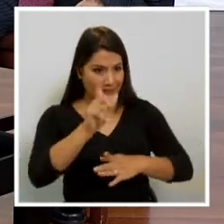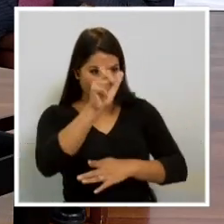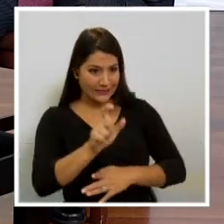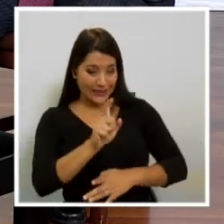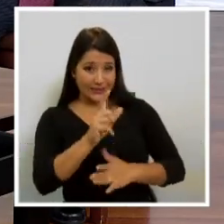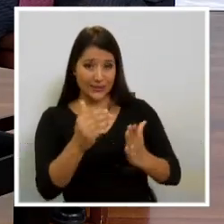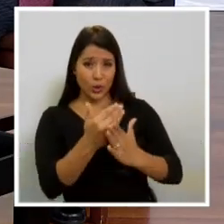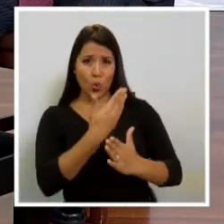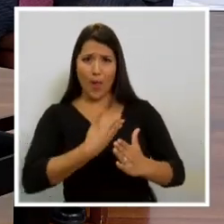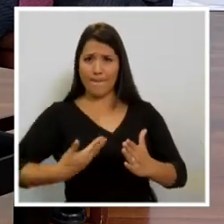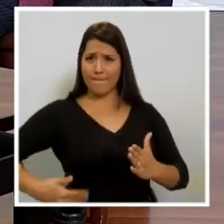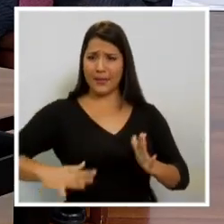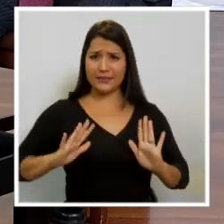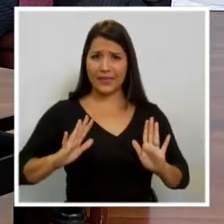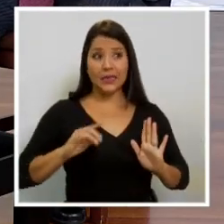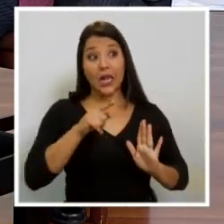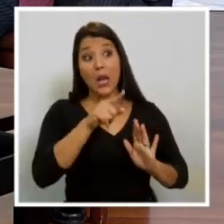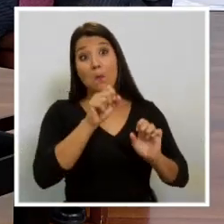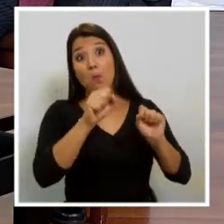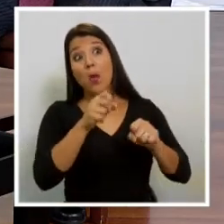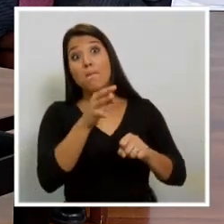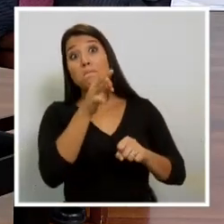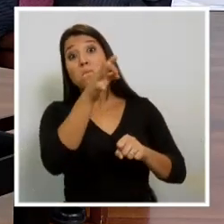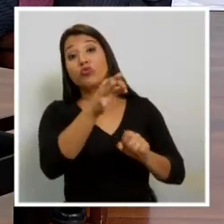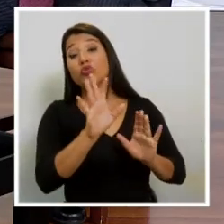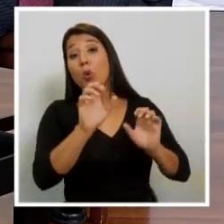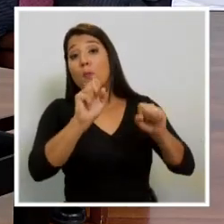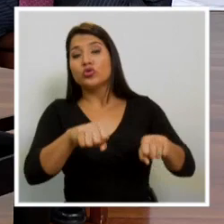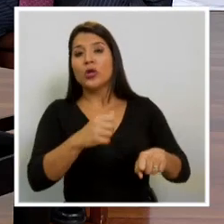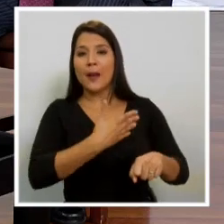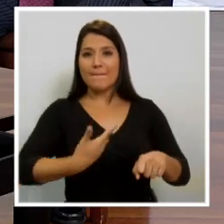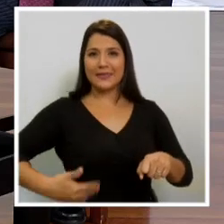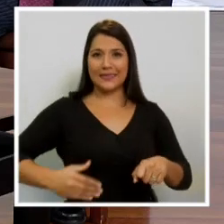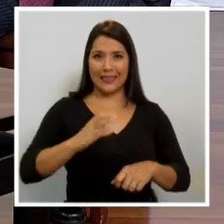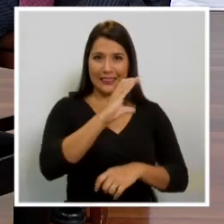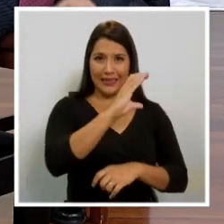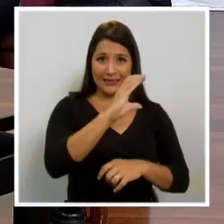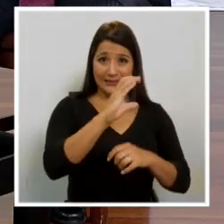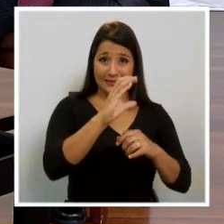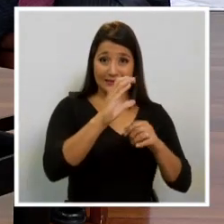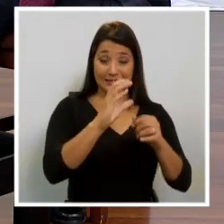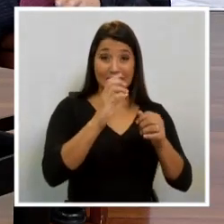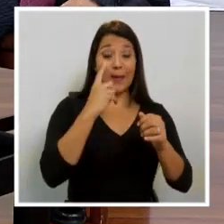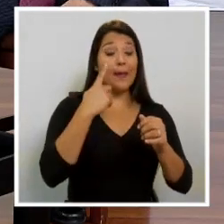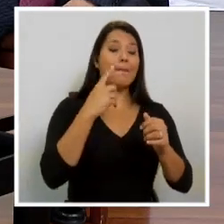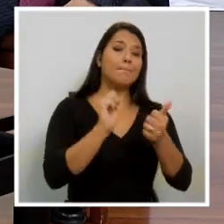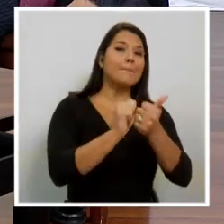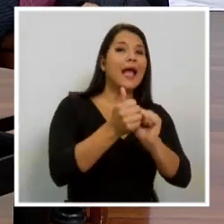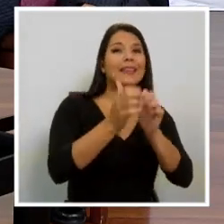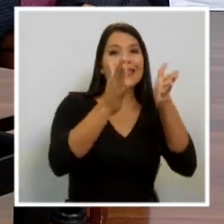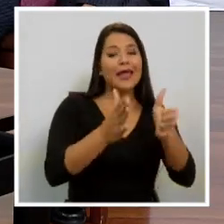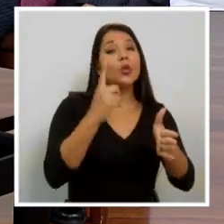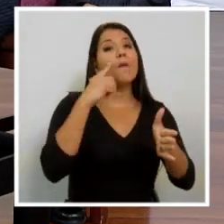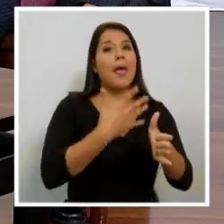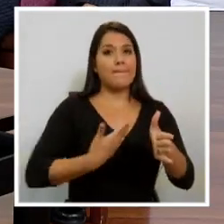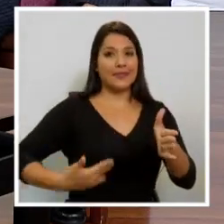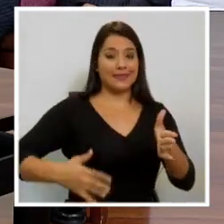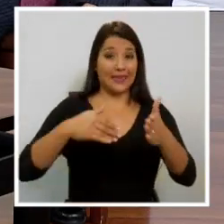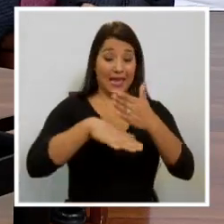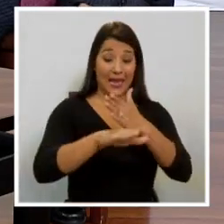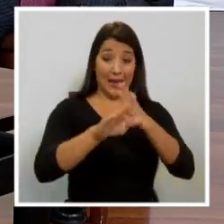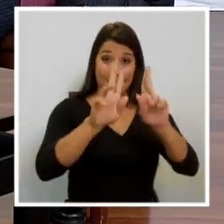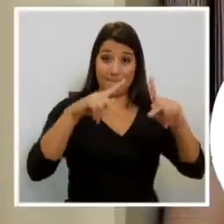puesta, colocada para ser un próximo precandidato del Partido de Liberación Nacional. Claro. Eso. Pero bueno, digamos, los